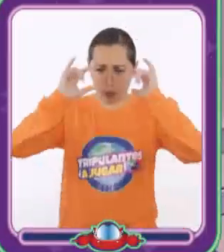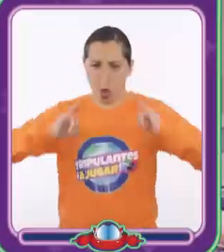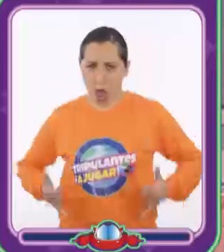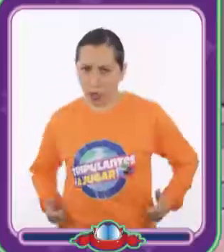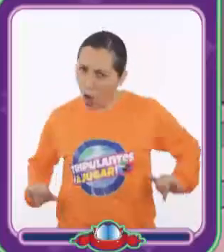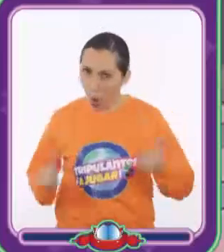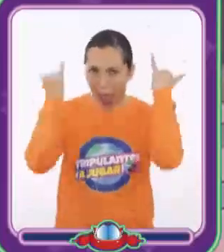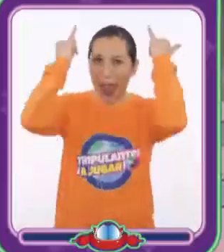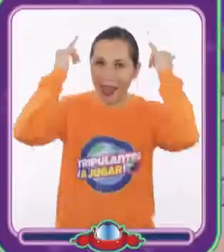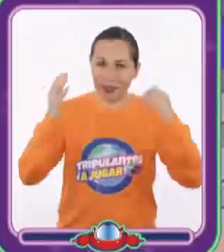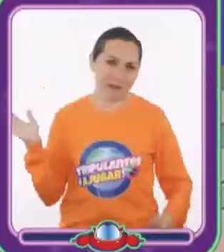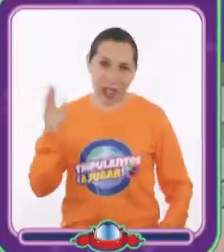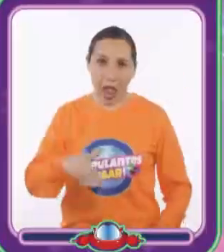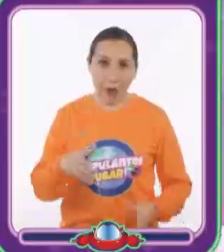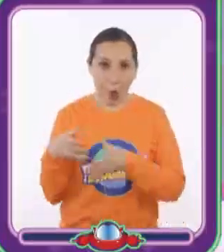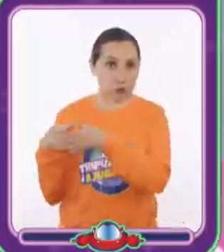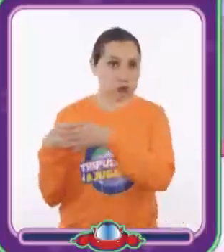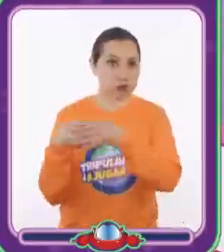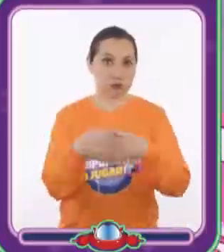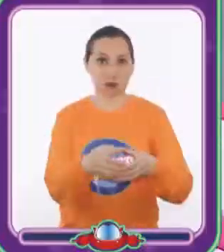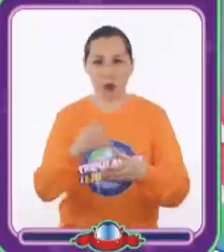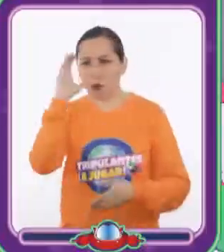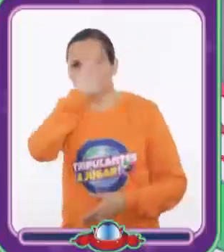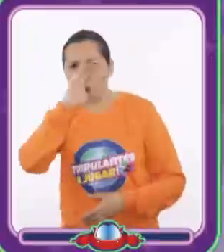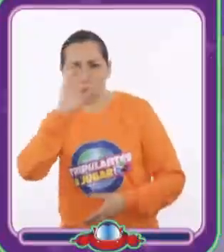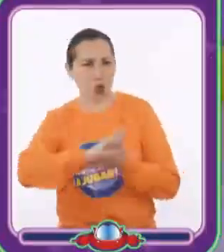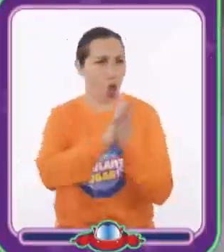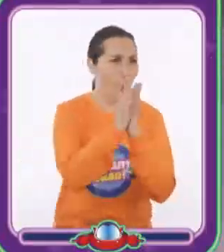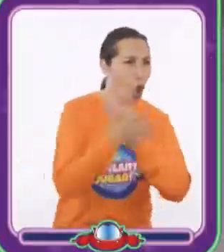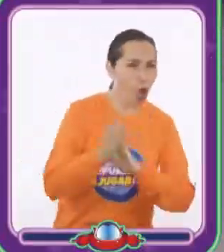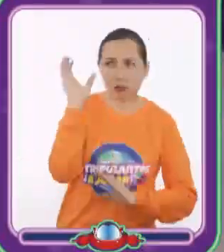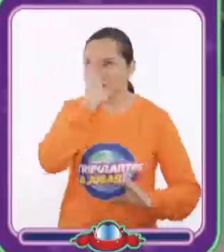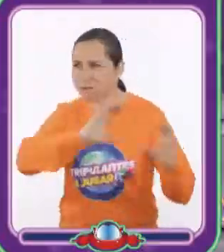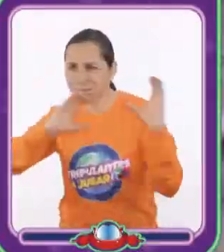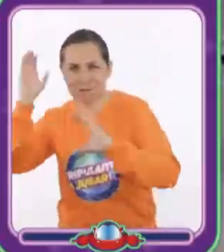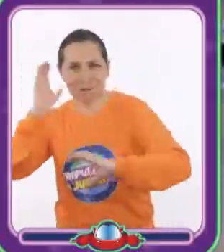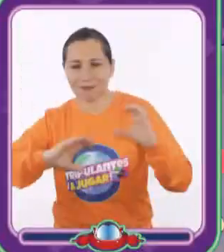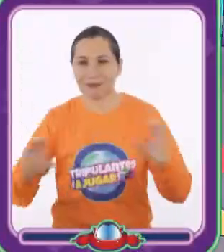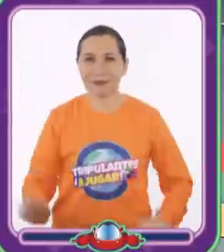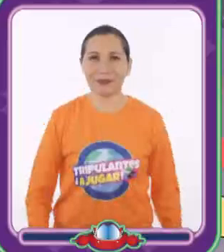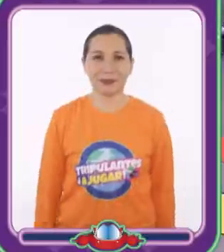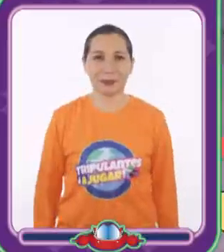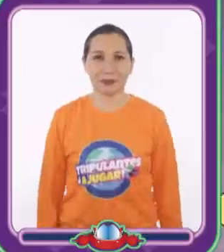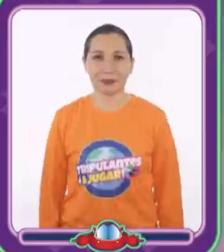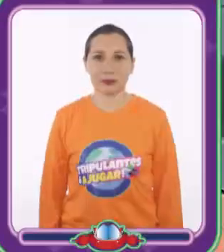3, 2, 1, tripulantes a jugar. ¡Vamos, tripulación! ¡Buscando por todos lados!